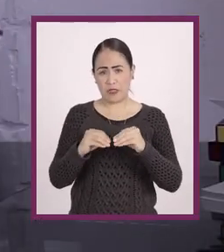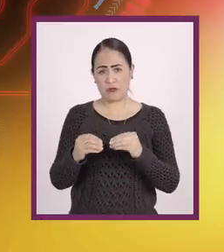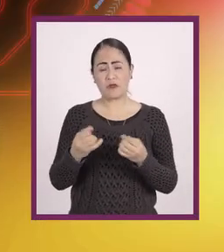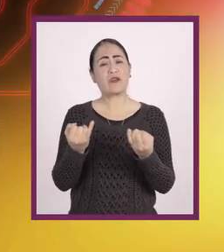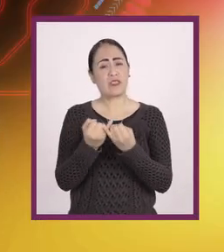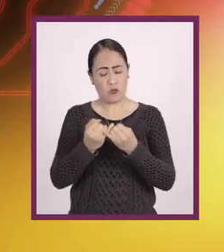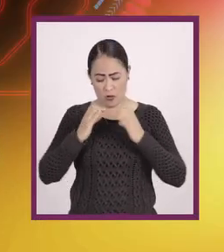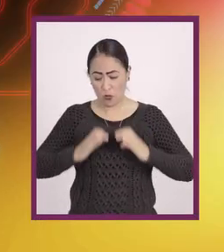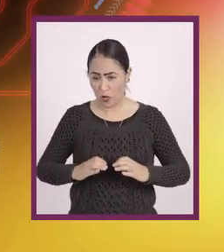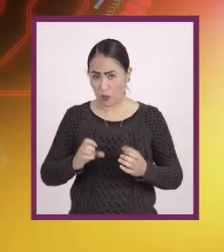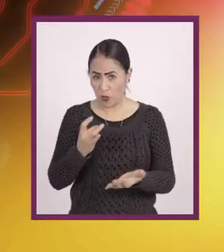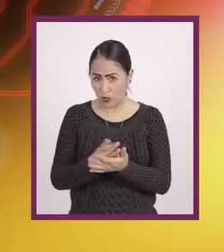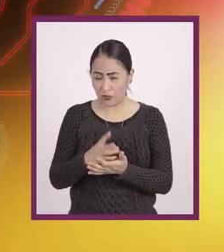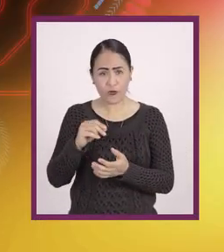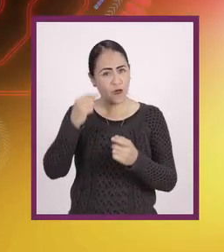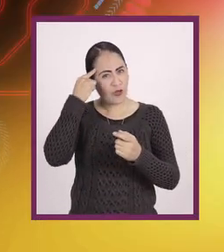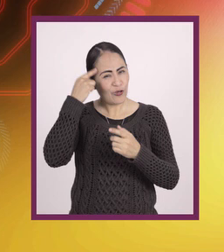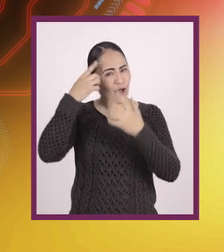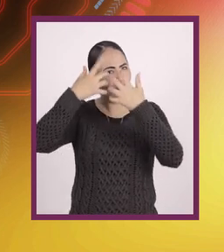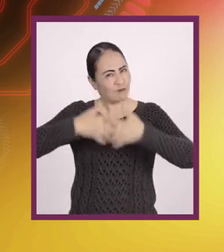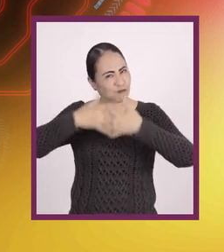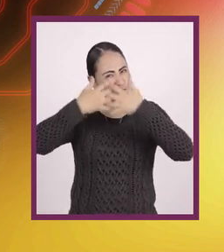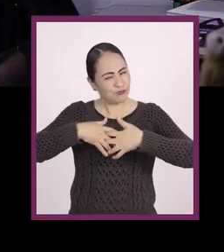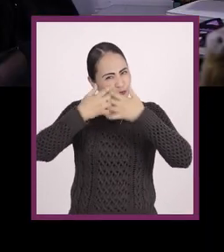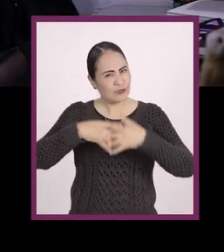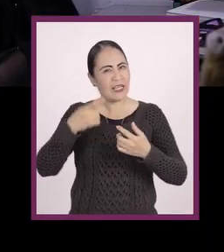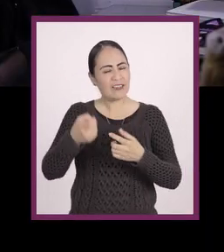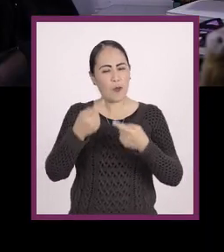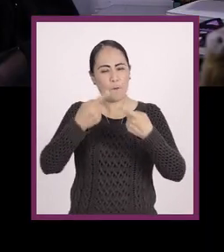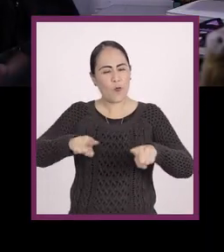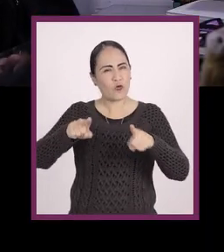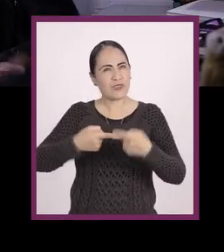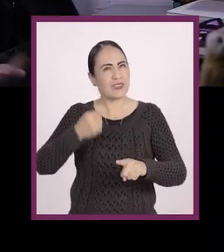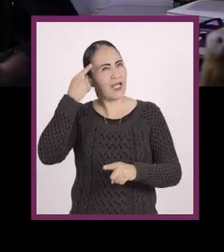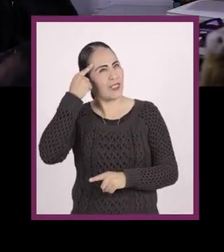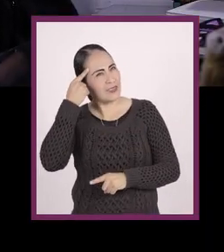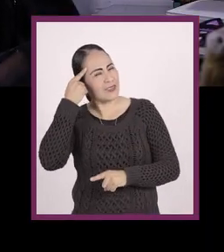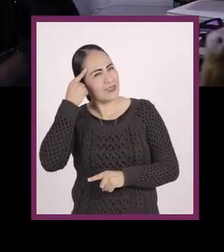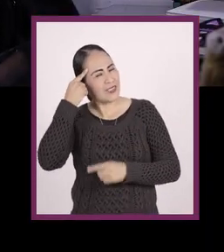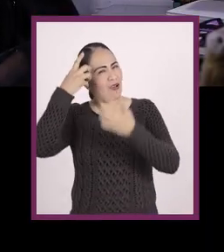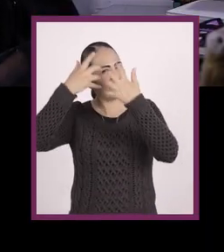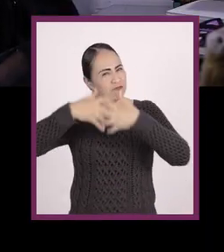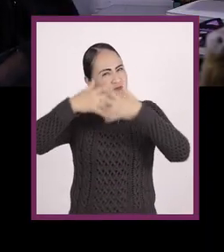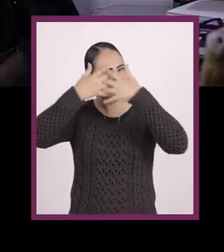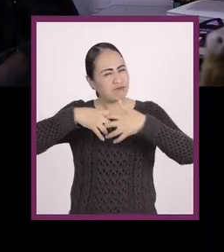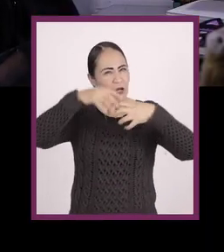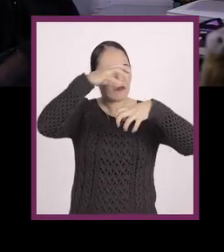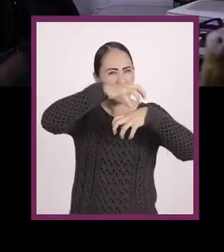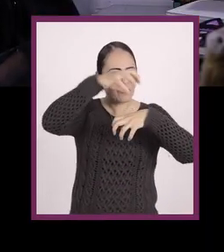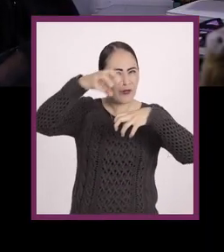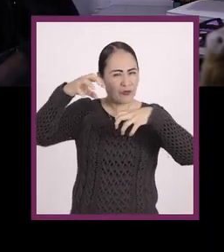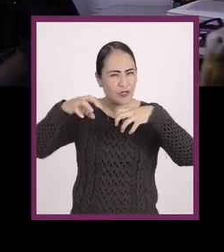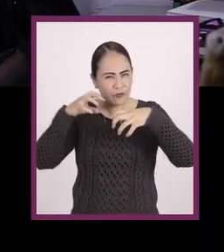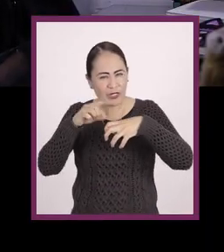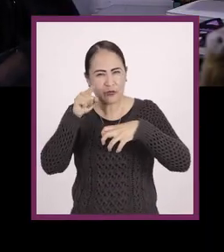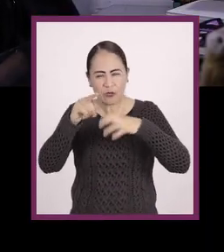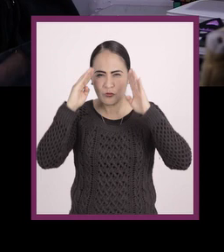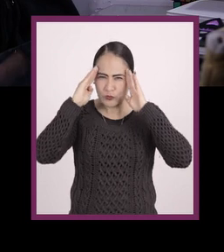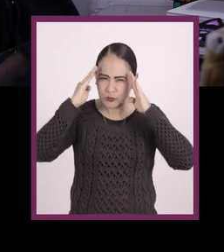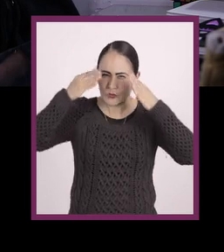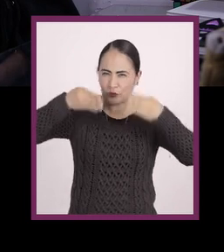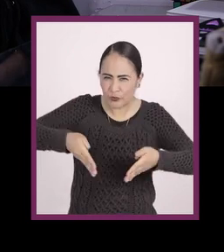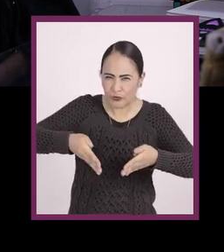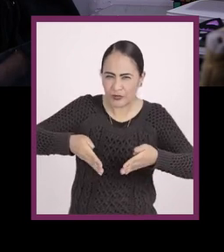movimiento vida y movimiento cerebral ya que a escuchar música se activan ciertas partes del cerebro que